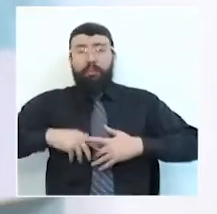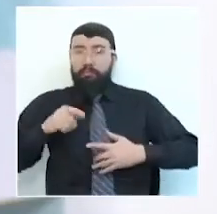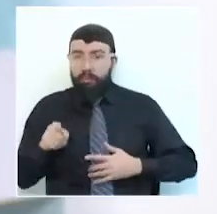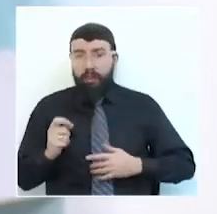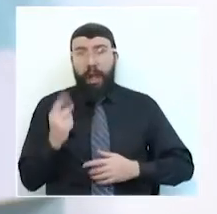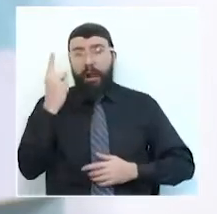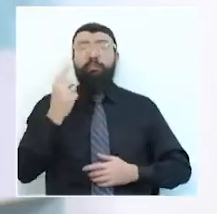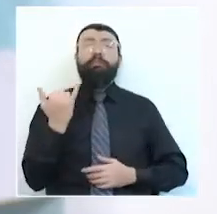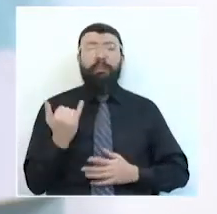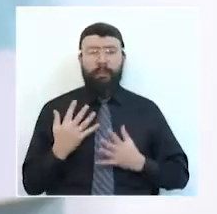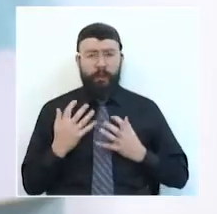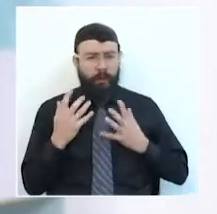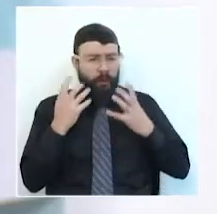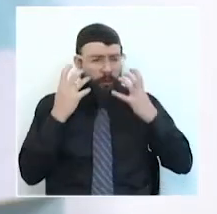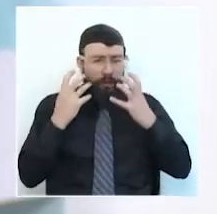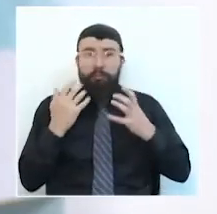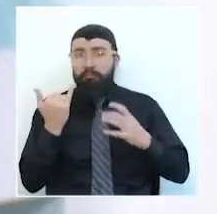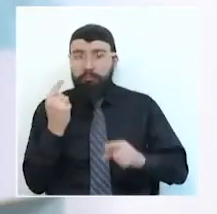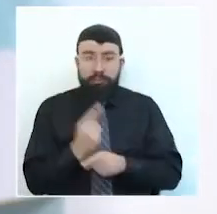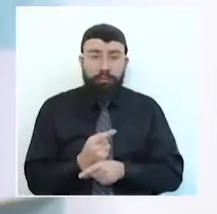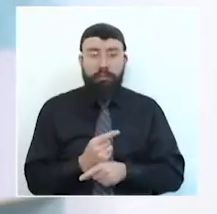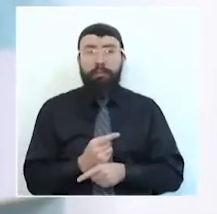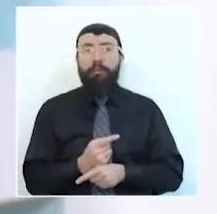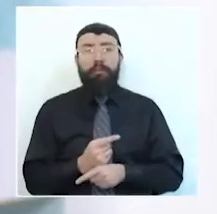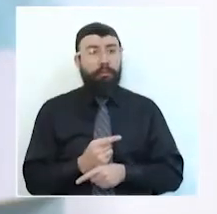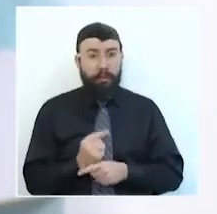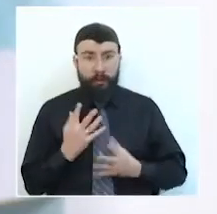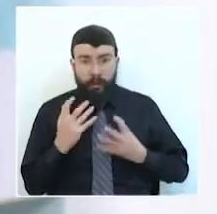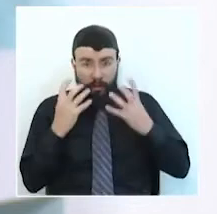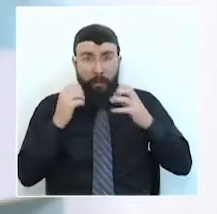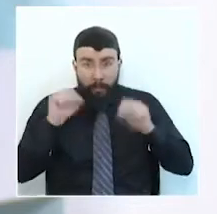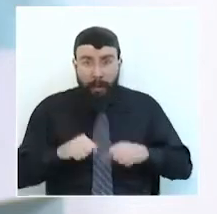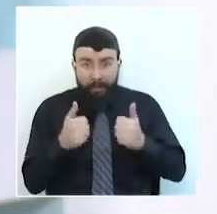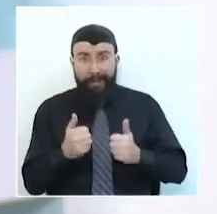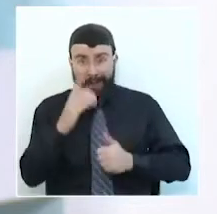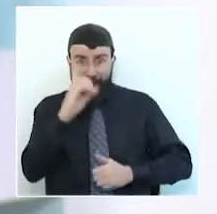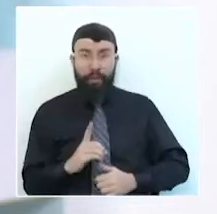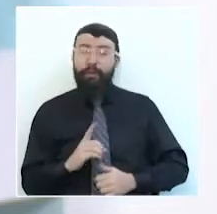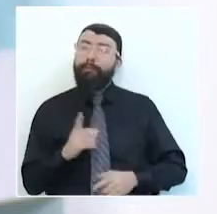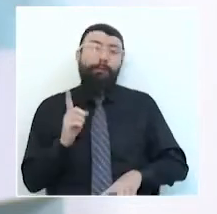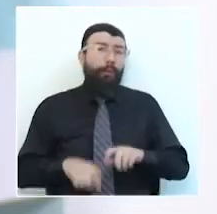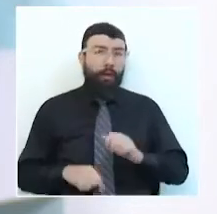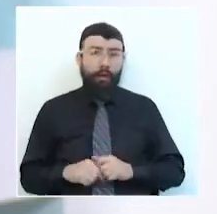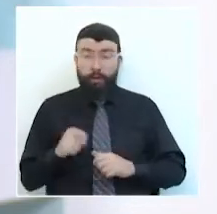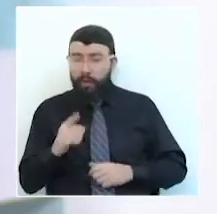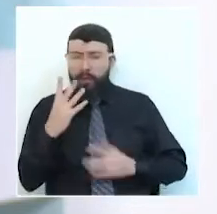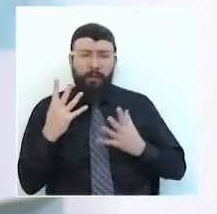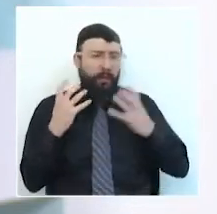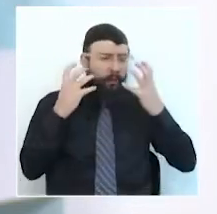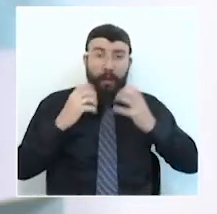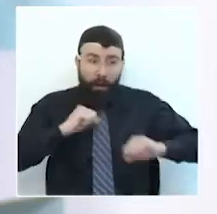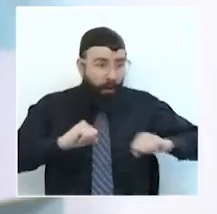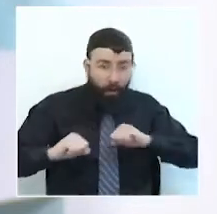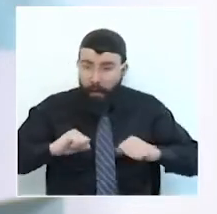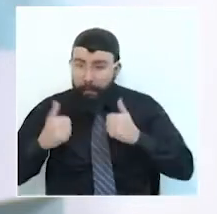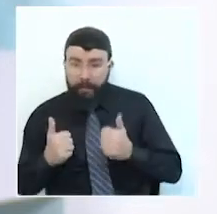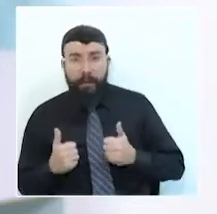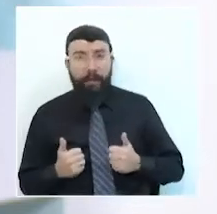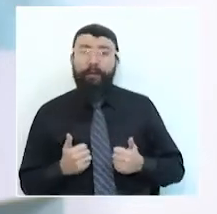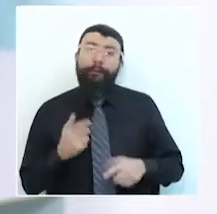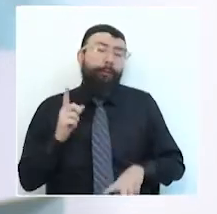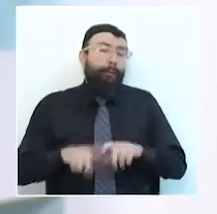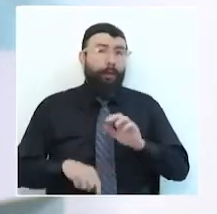estrés bajo estrés tú no puedes tomar buenas decisiones bajo estrés tú no puedes rendir entonces esto ya no es un tema